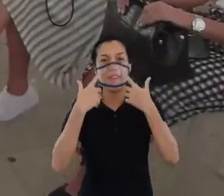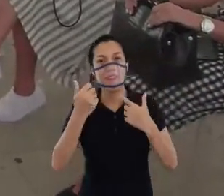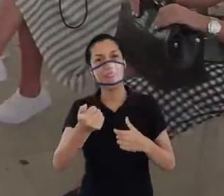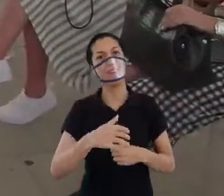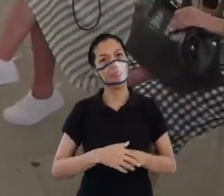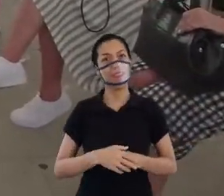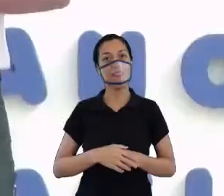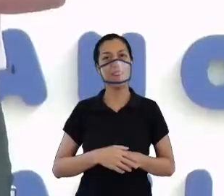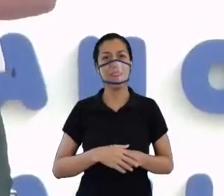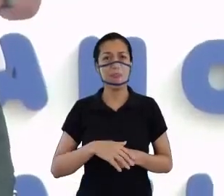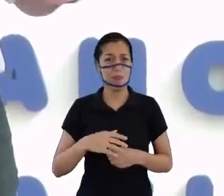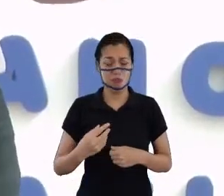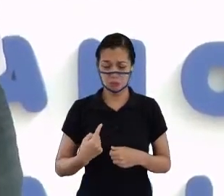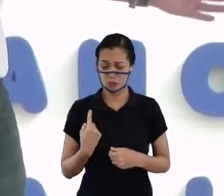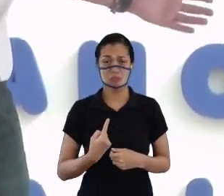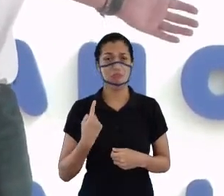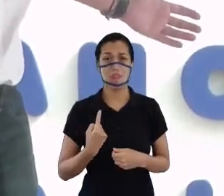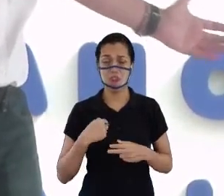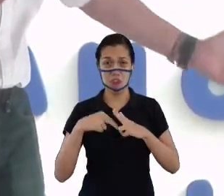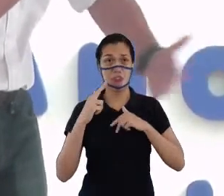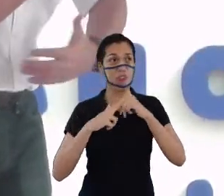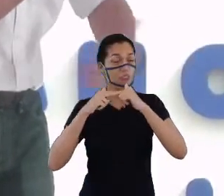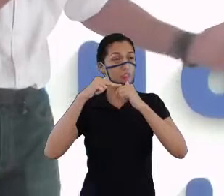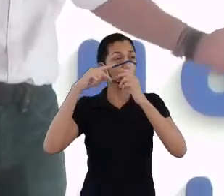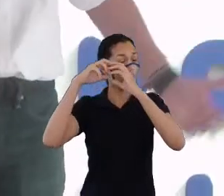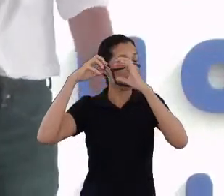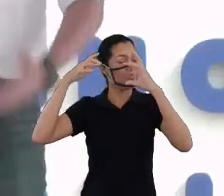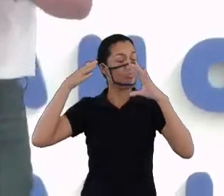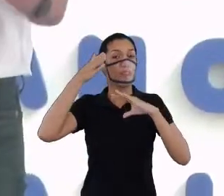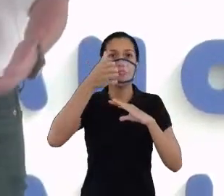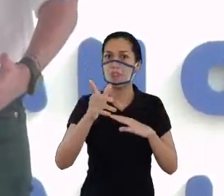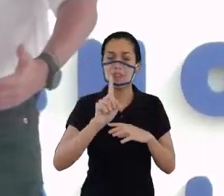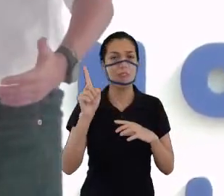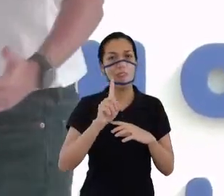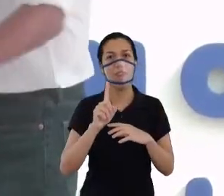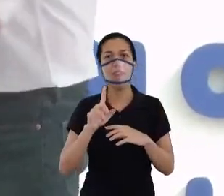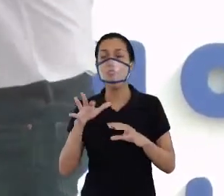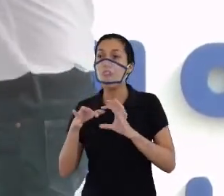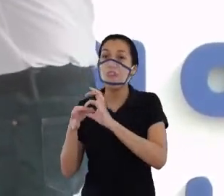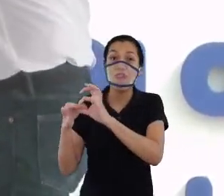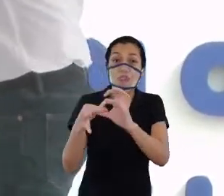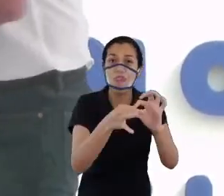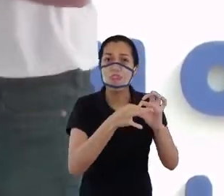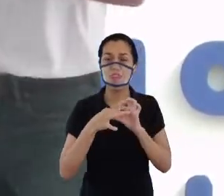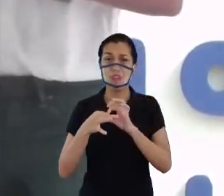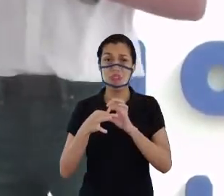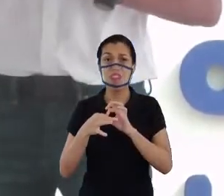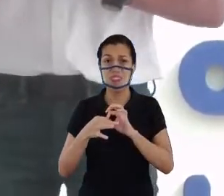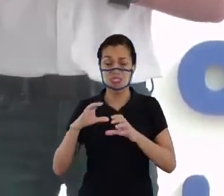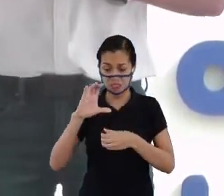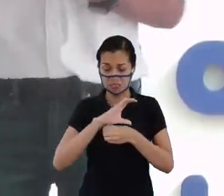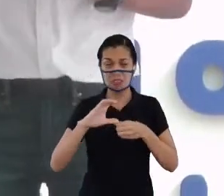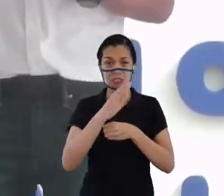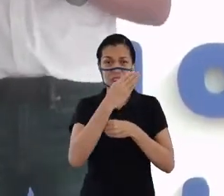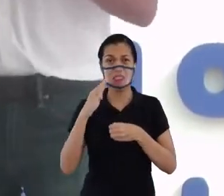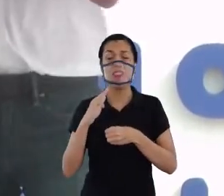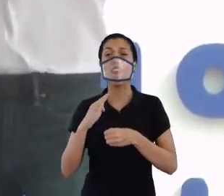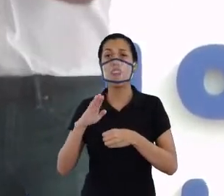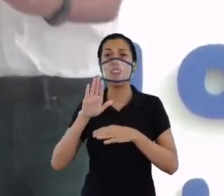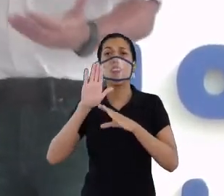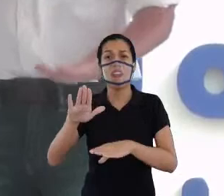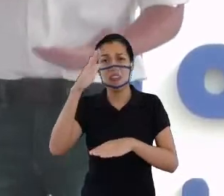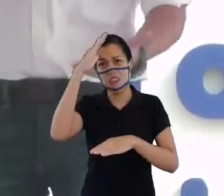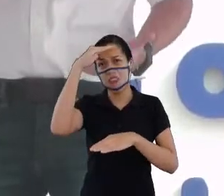la gobernación, sino que lo hemos construido entre todos, porque esta ciudad no le pertenece a Elsa, no le pertenece a Jaime, no